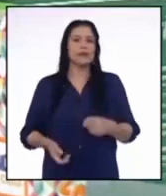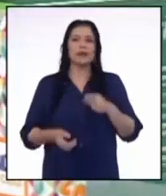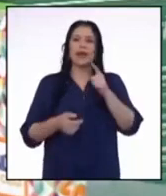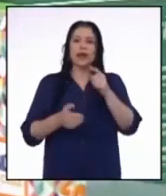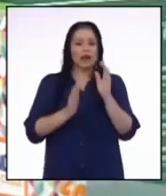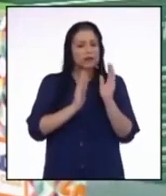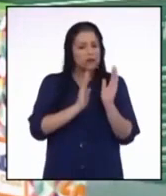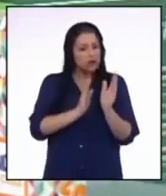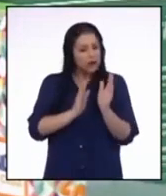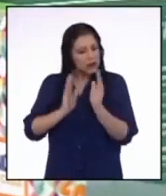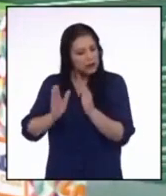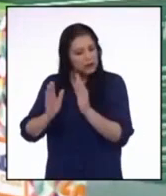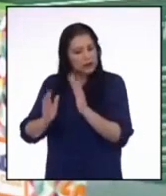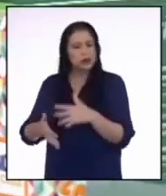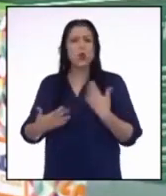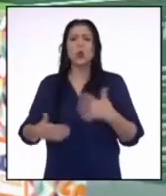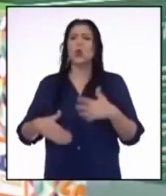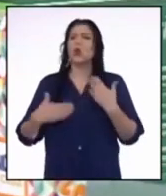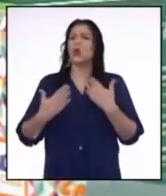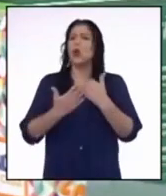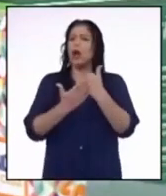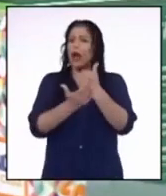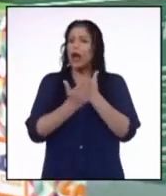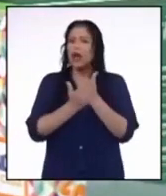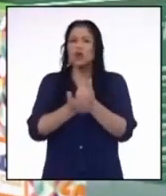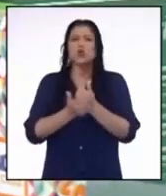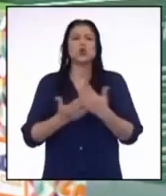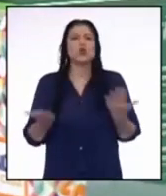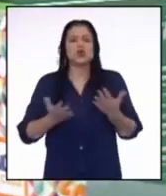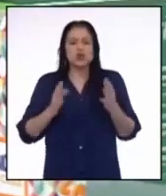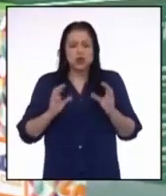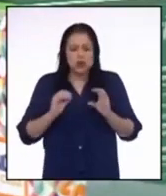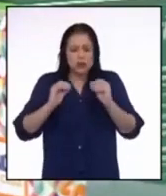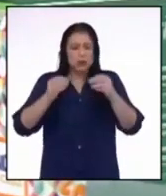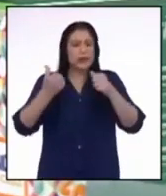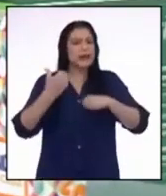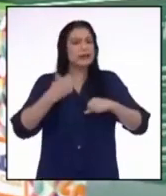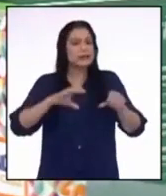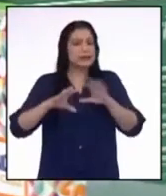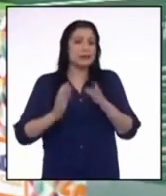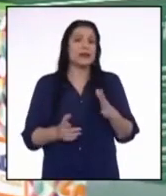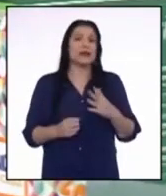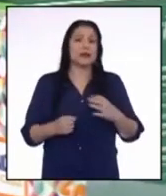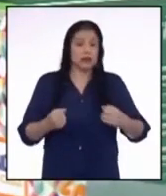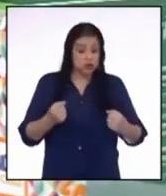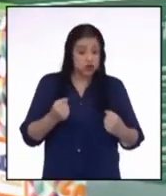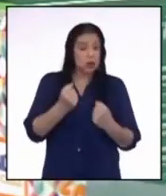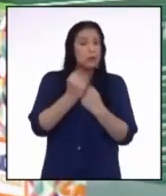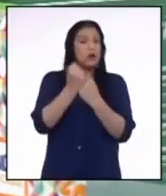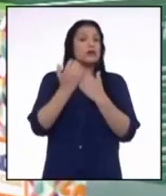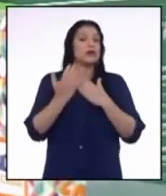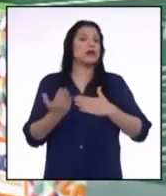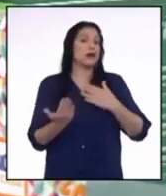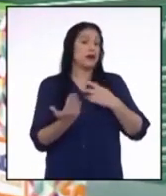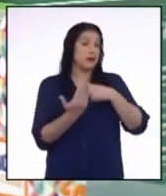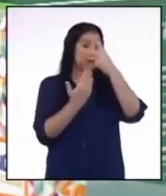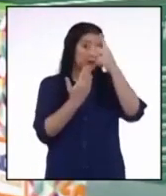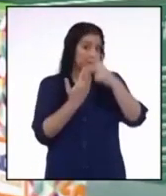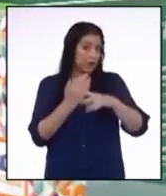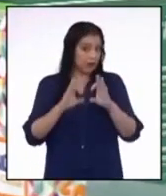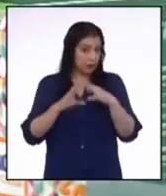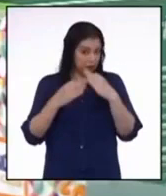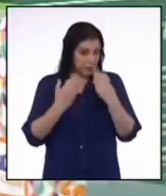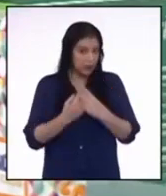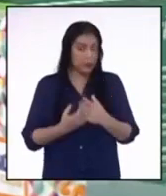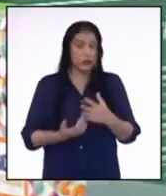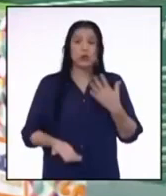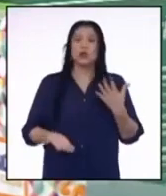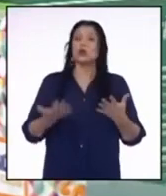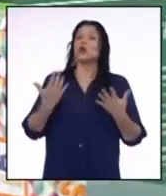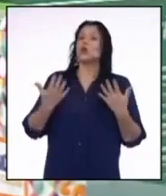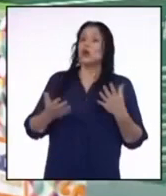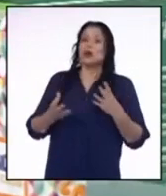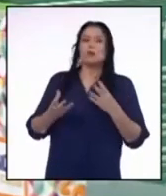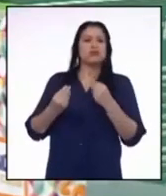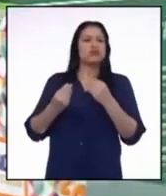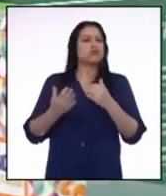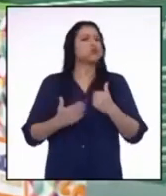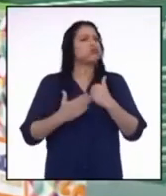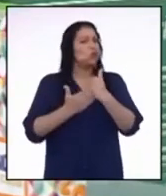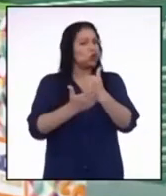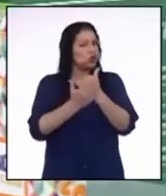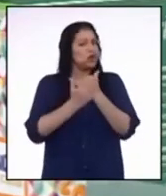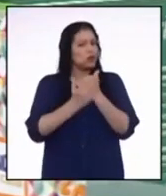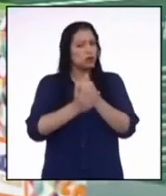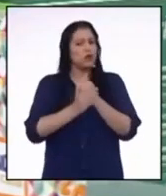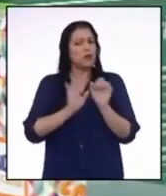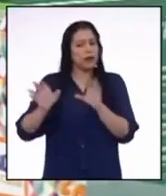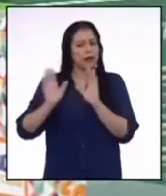Esta organización fue de mucha ayuda para darnos cuenta de dónde colocar las actividades que darán soporte a nuestro plan. Sin duda serán de mucha ayuda para